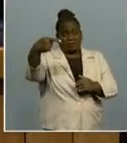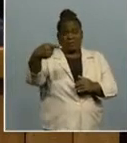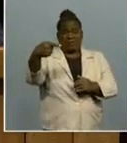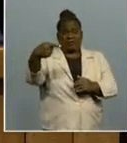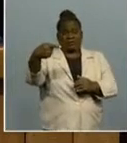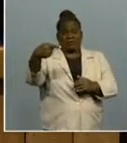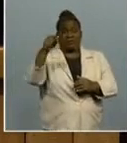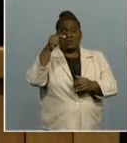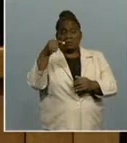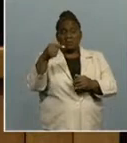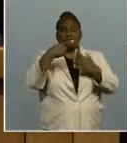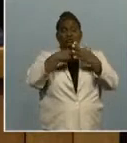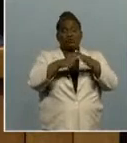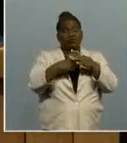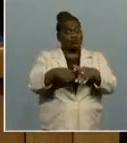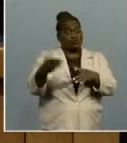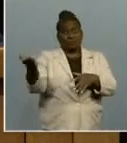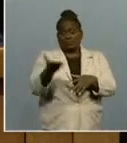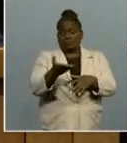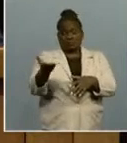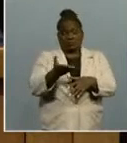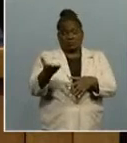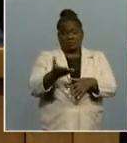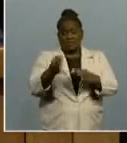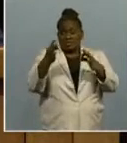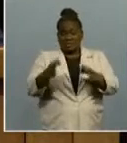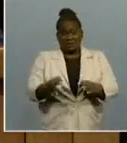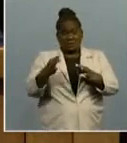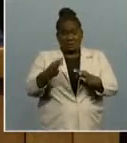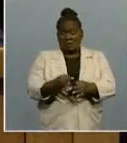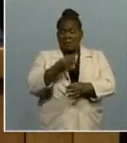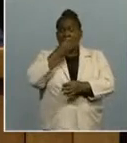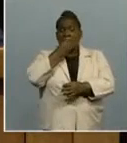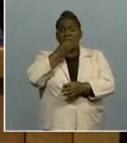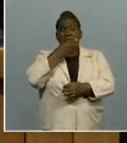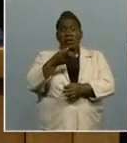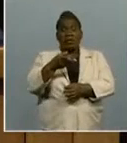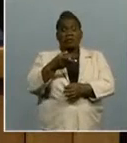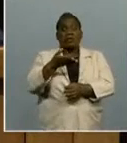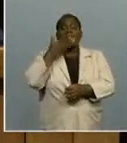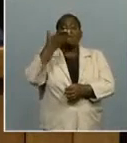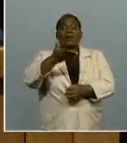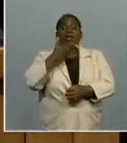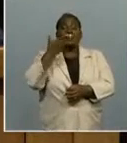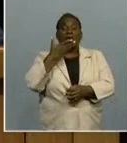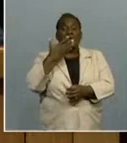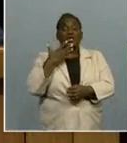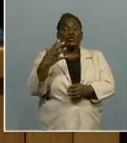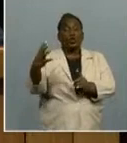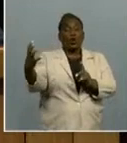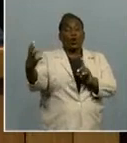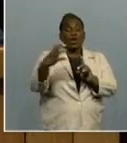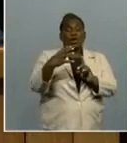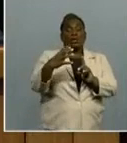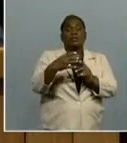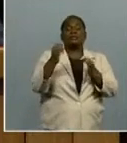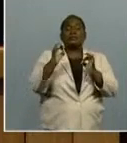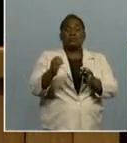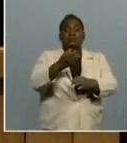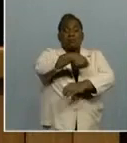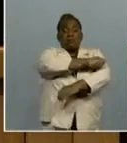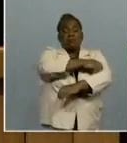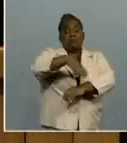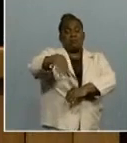sido dar seguimiento y solución inmediata siempre que sea posible a los planteamientos críticos de la población